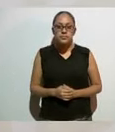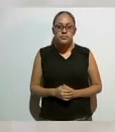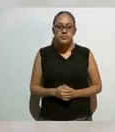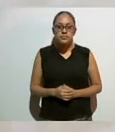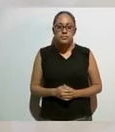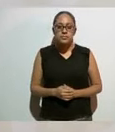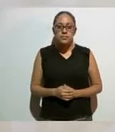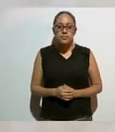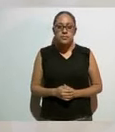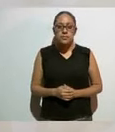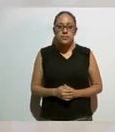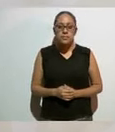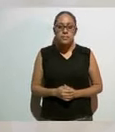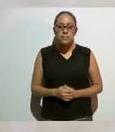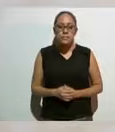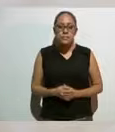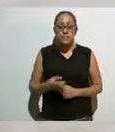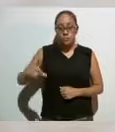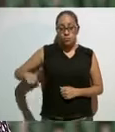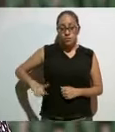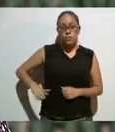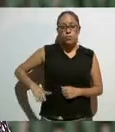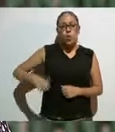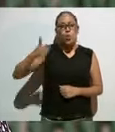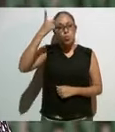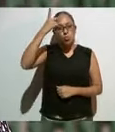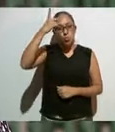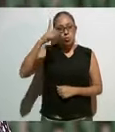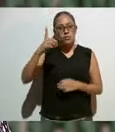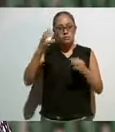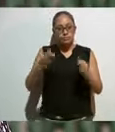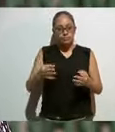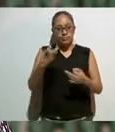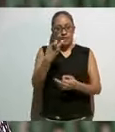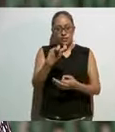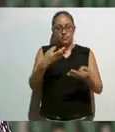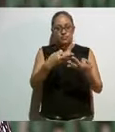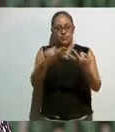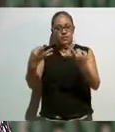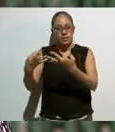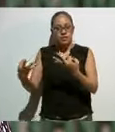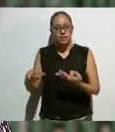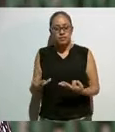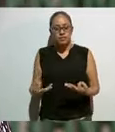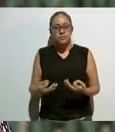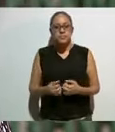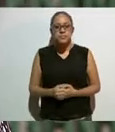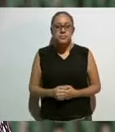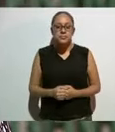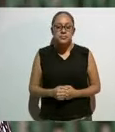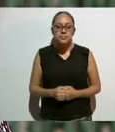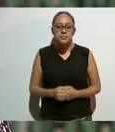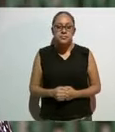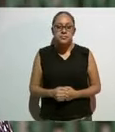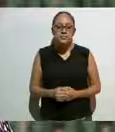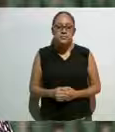el dueño de estas tierras, pues